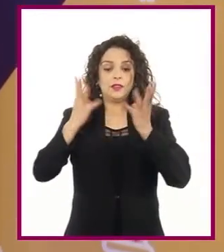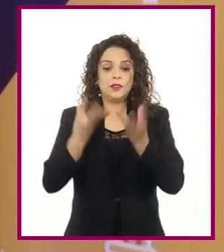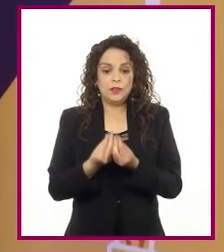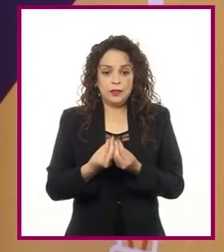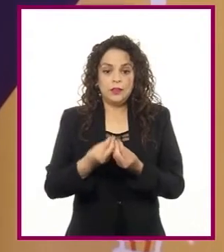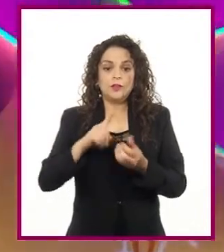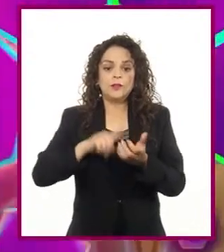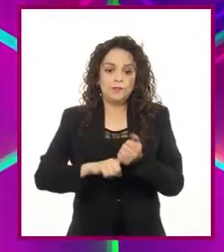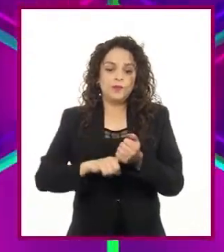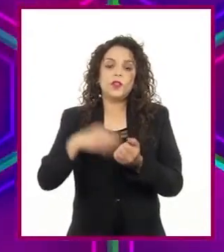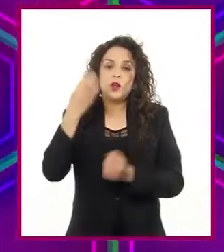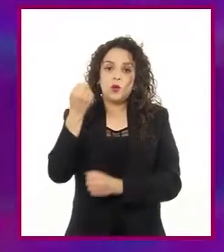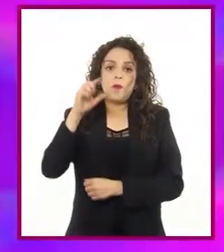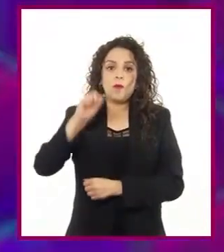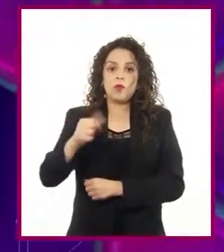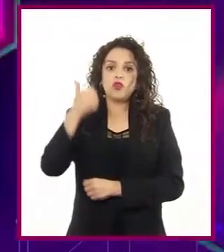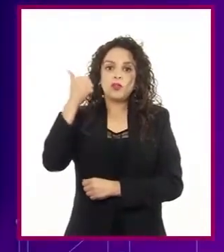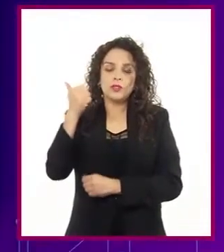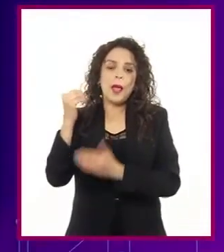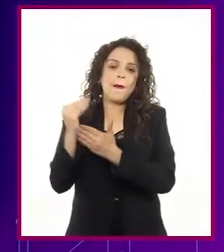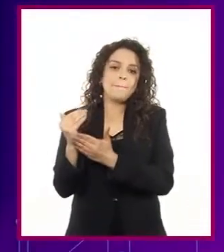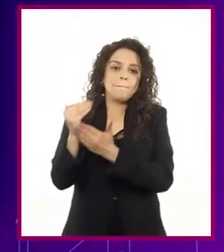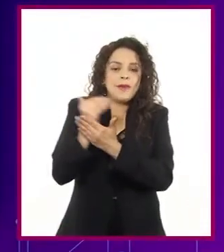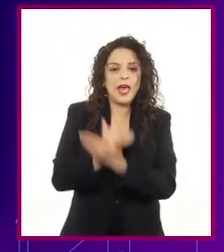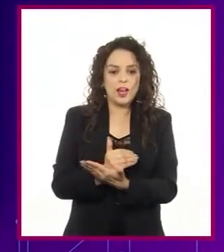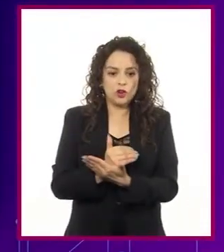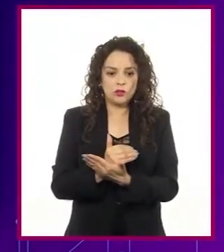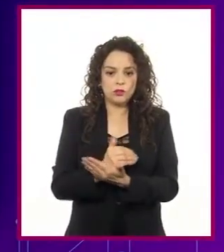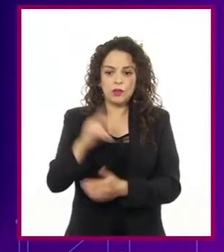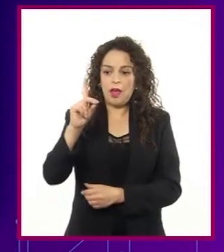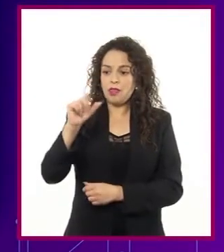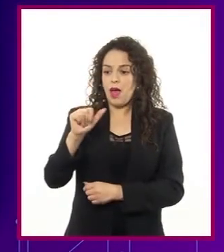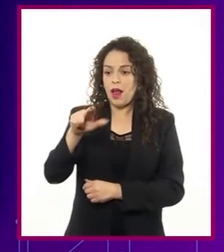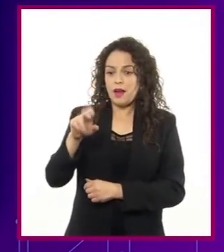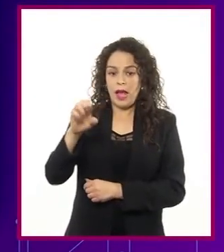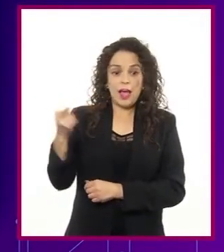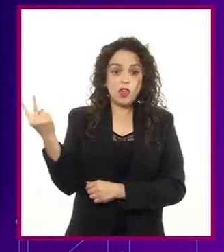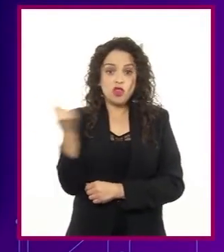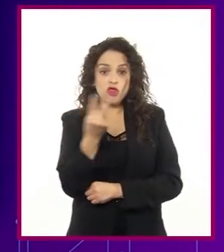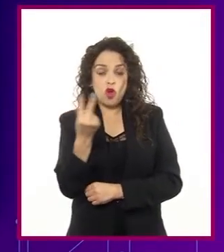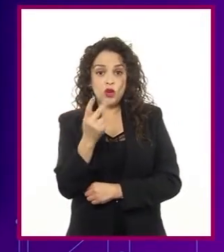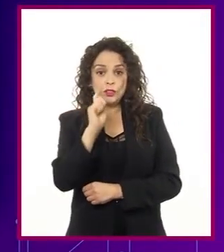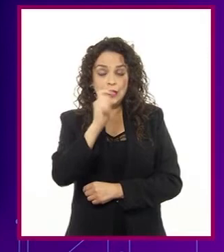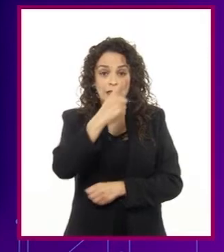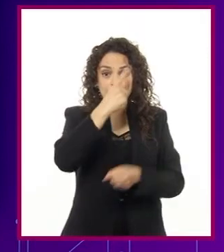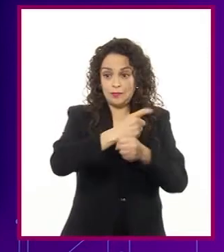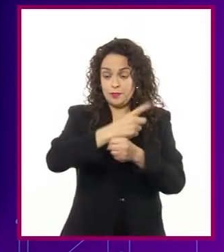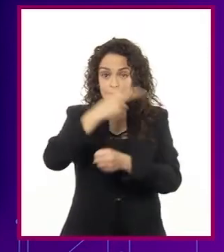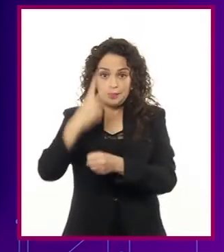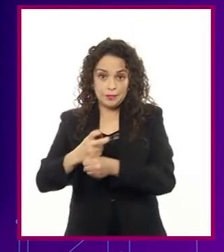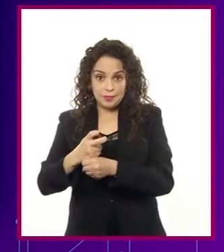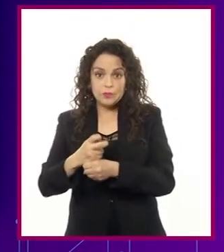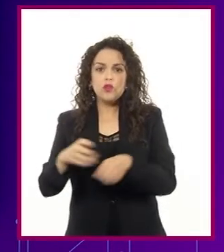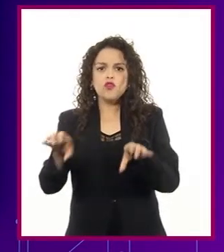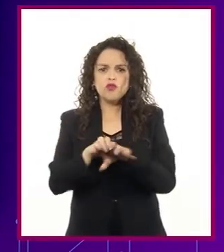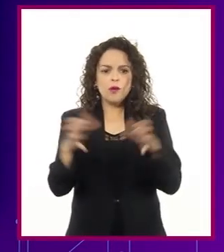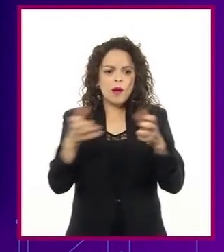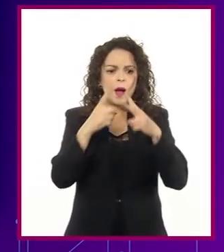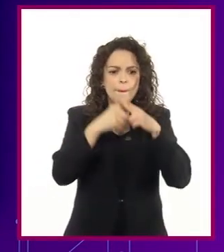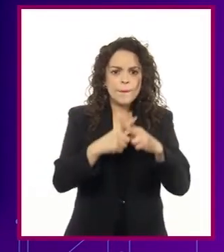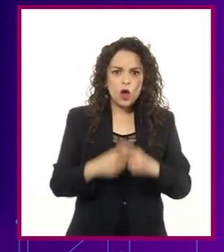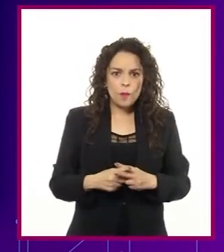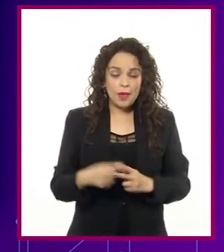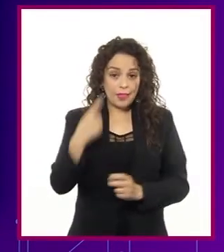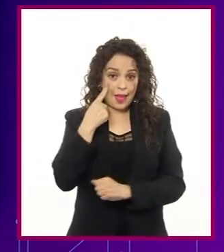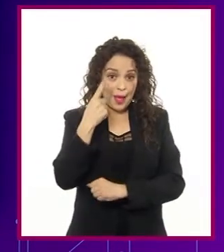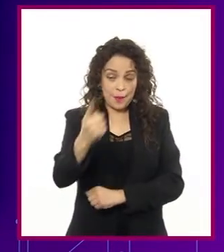a 9.6. Danae obtuvo el promedio de los dos primeros periodos de la siguiente manera.